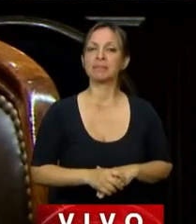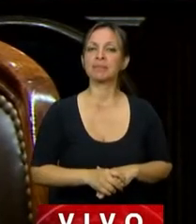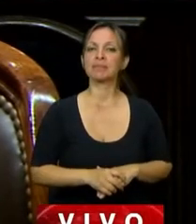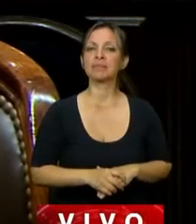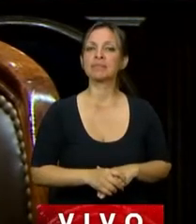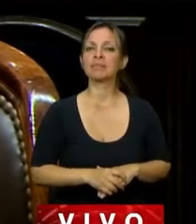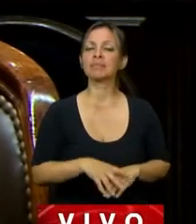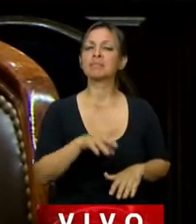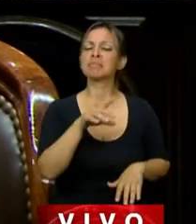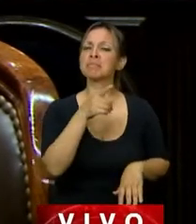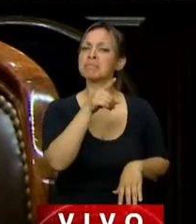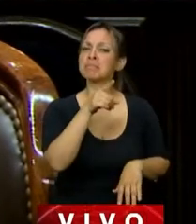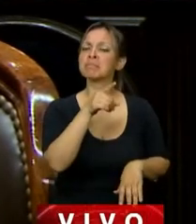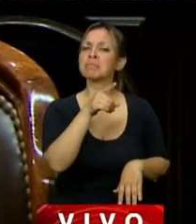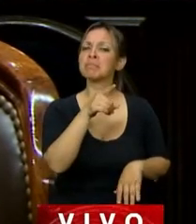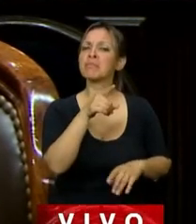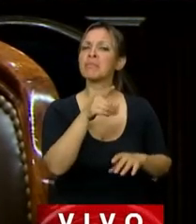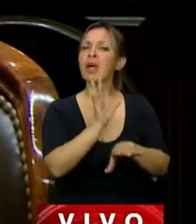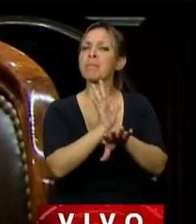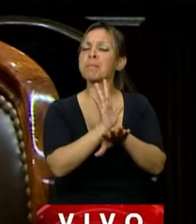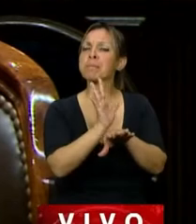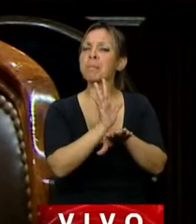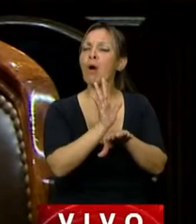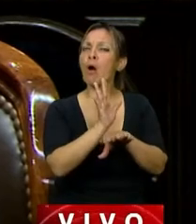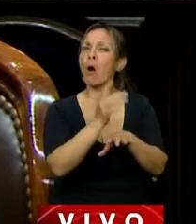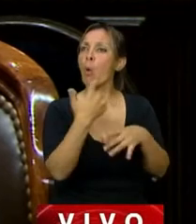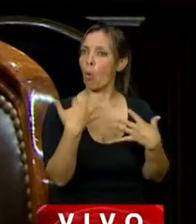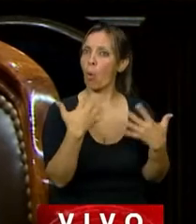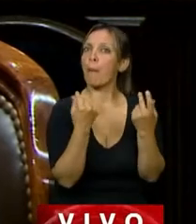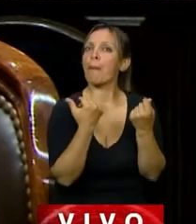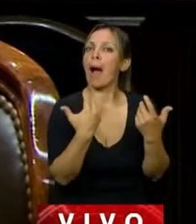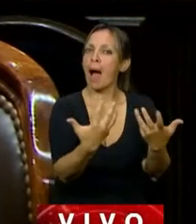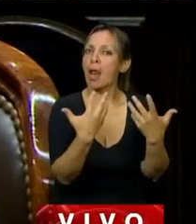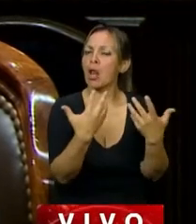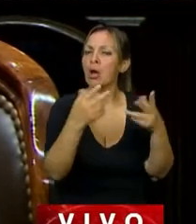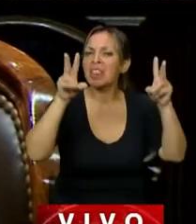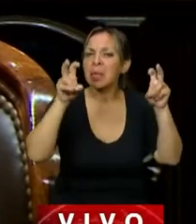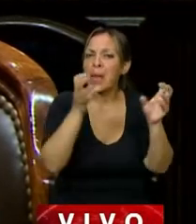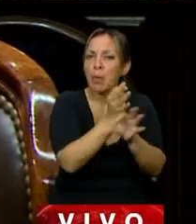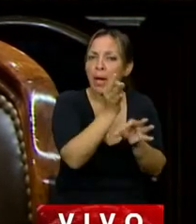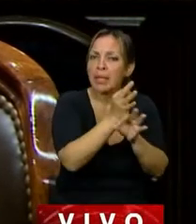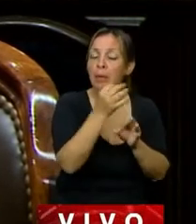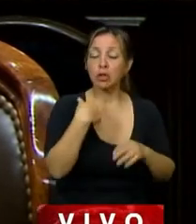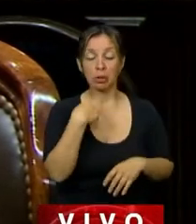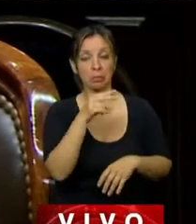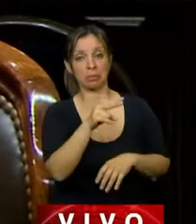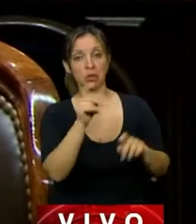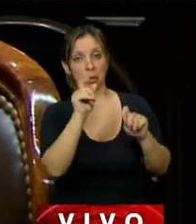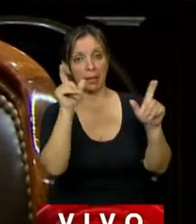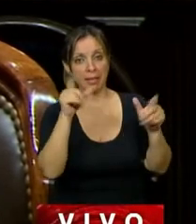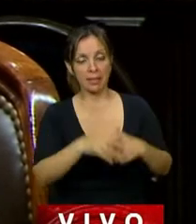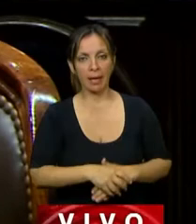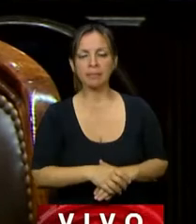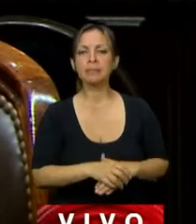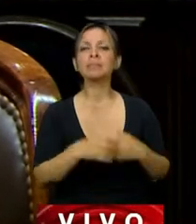que hayan elegido como gran reivindicación el tema educativo.